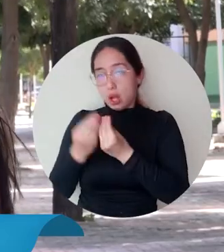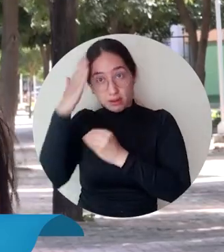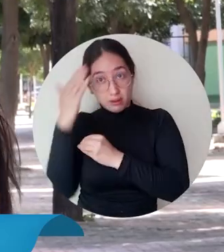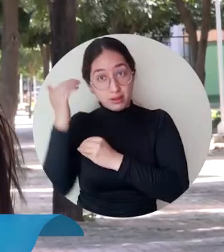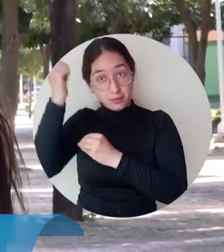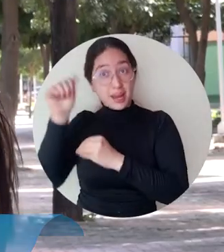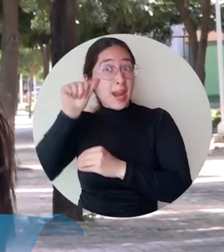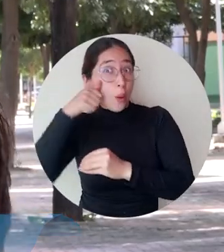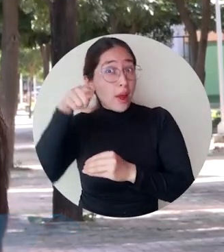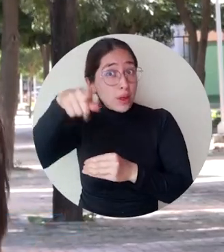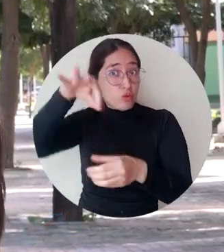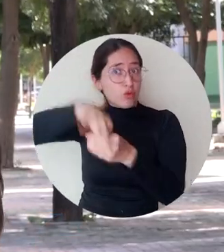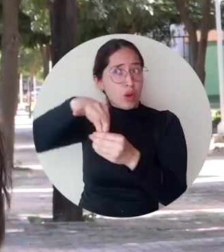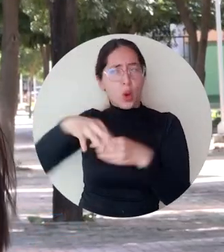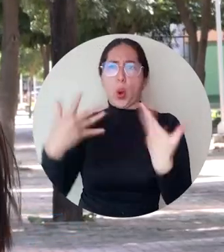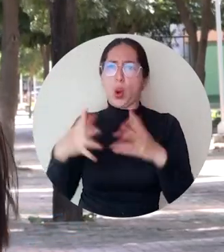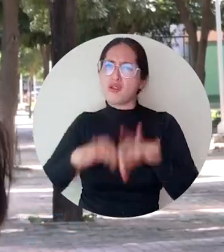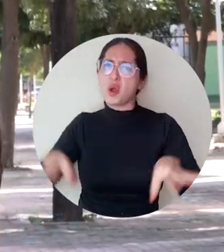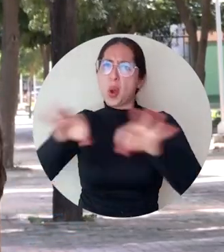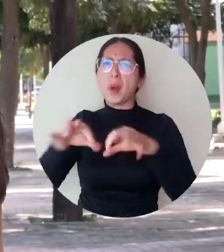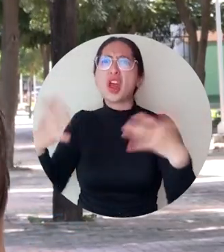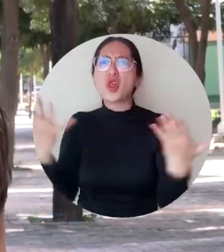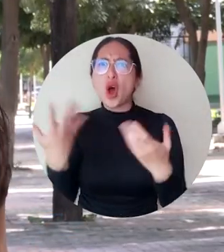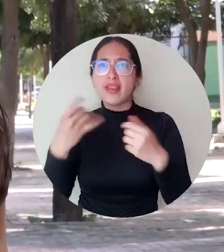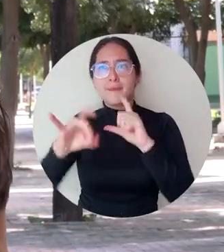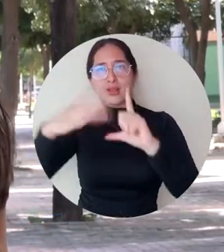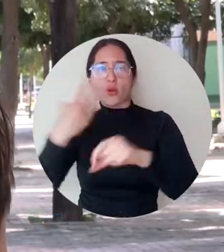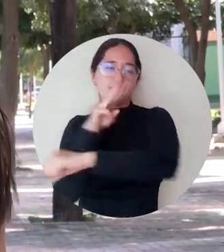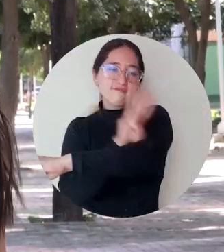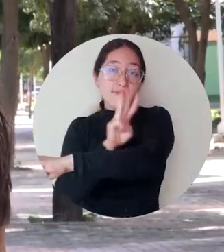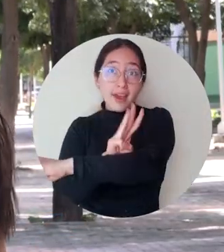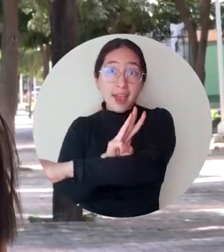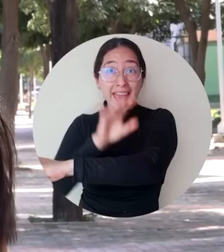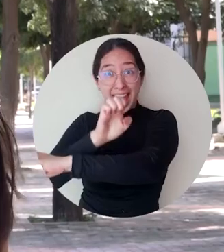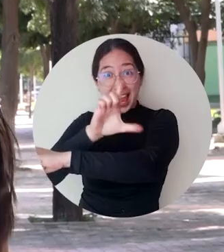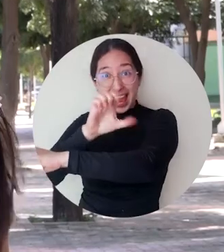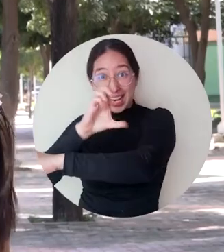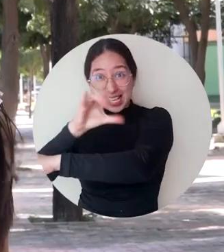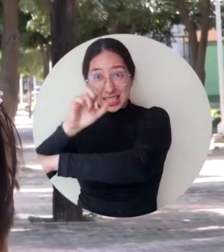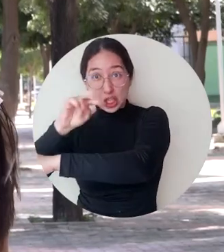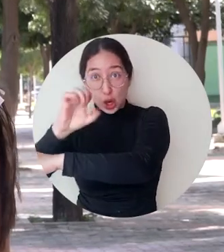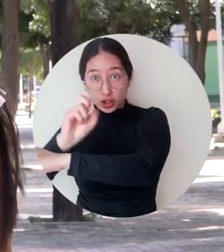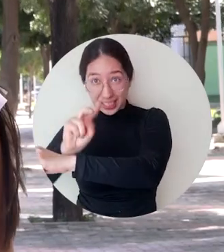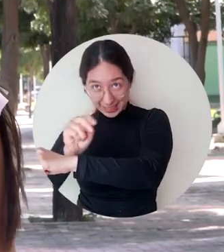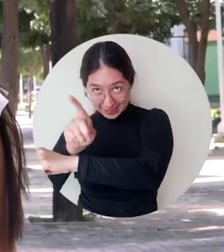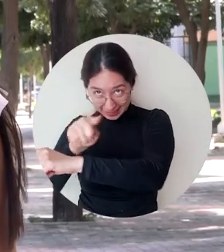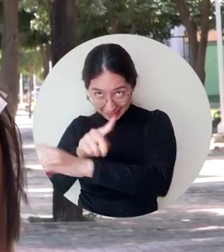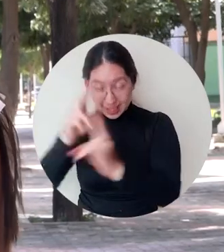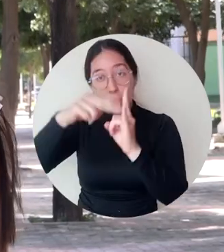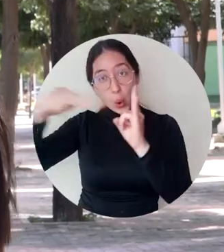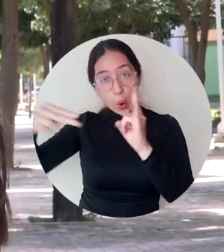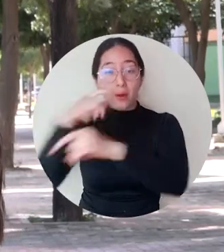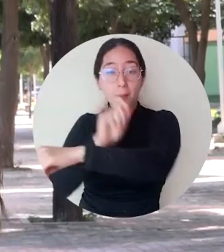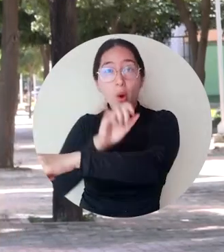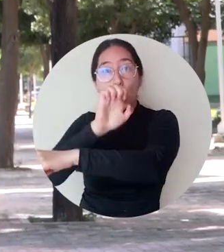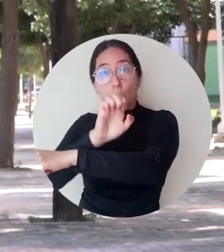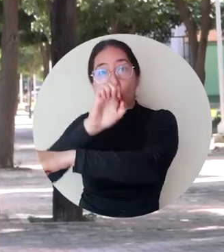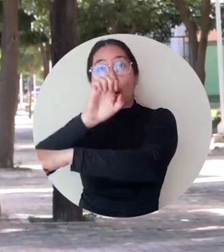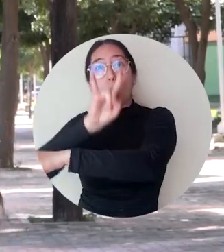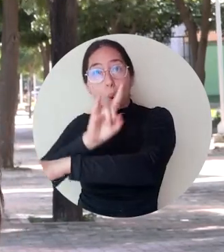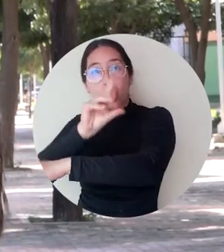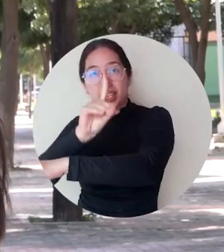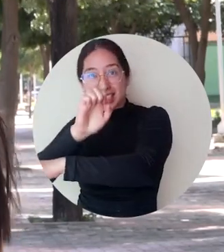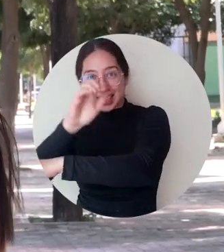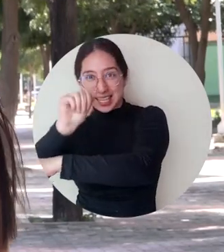Consejo Superior y Consejo Académico. Recuerda que tu participación es importante y lo podrás hacer a través del aplicativo